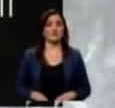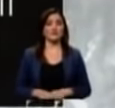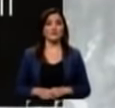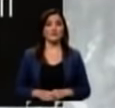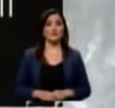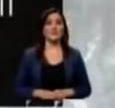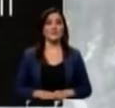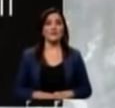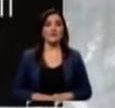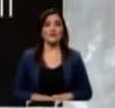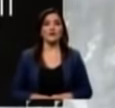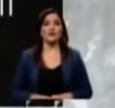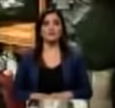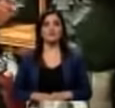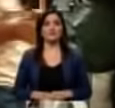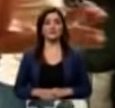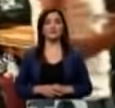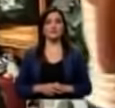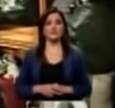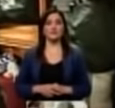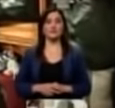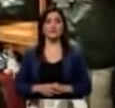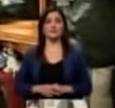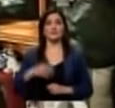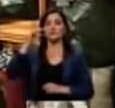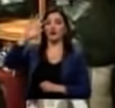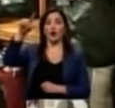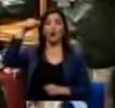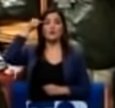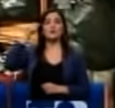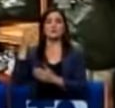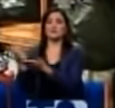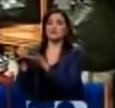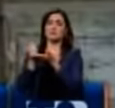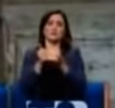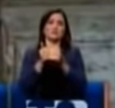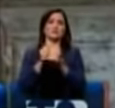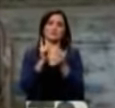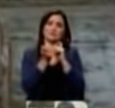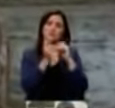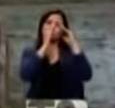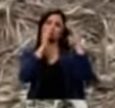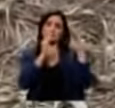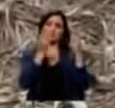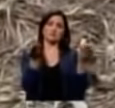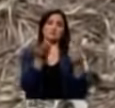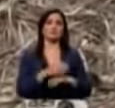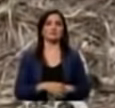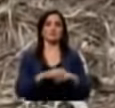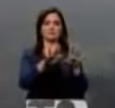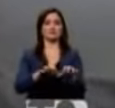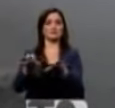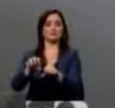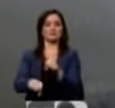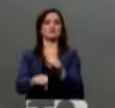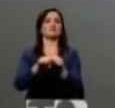Manta, Montecristi, Puerto Viejo y Tosagua. Pedimos ayuda al gobierno que por lo menos nos ayuden a reubicar a todos. Incluso a nivel agrícola, la pérdida en